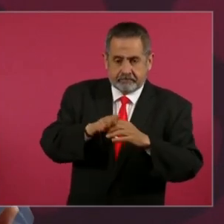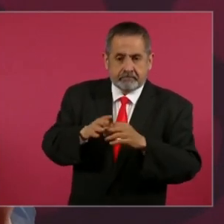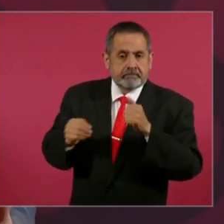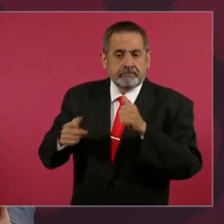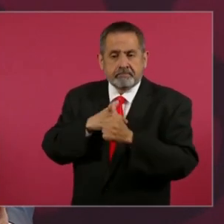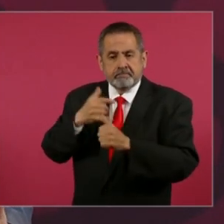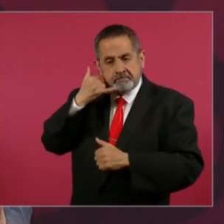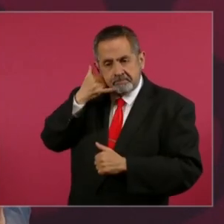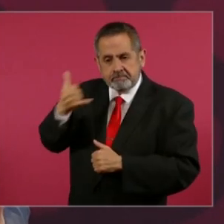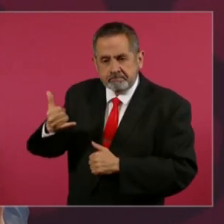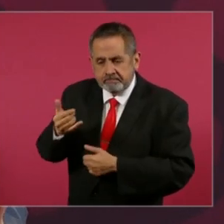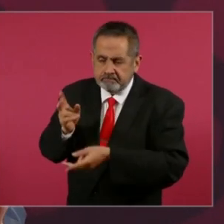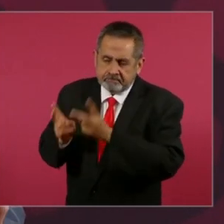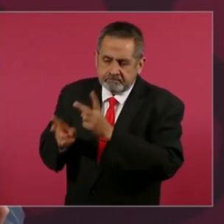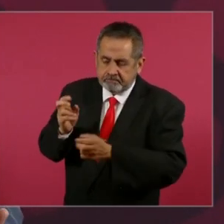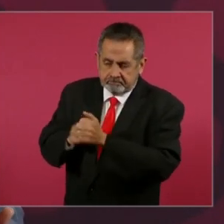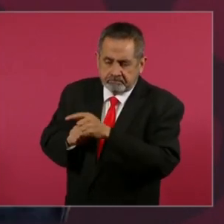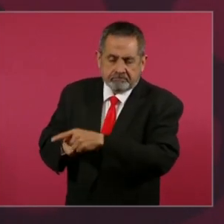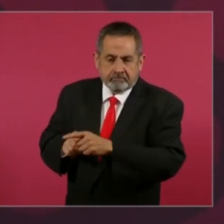hablar,